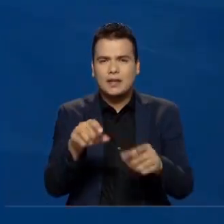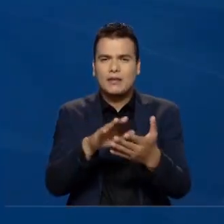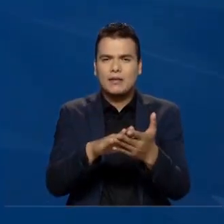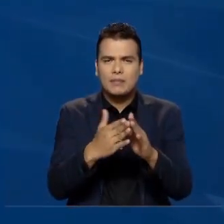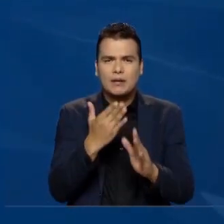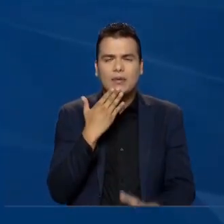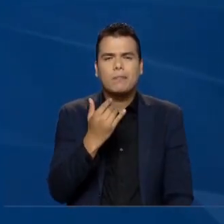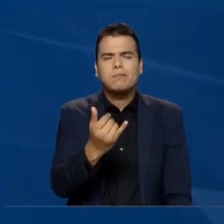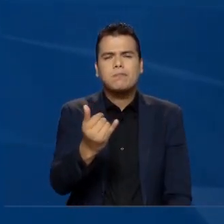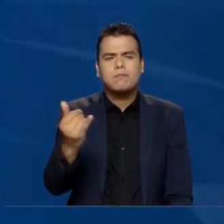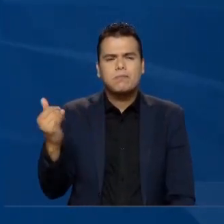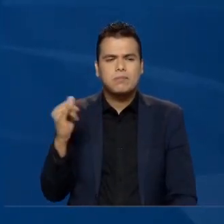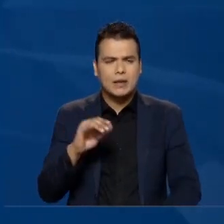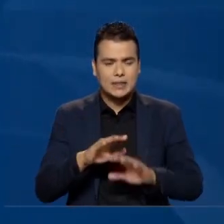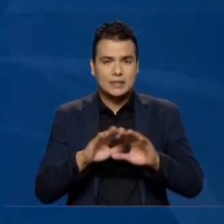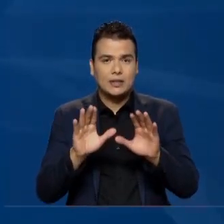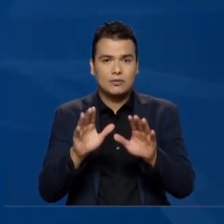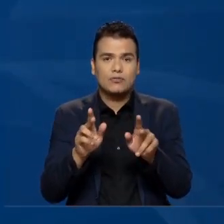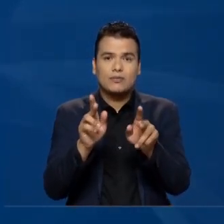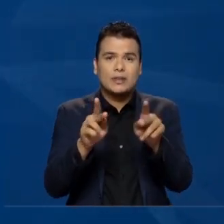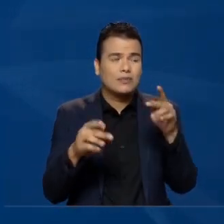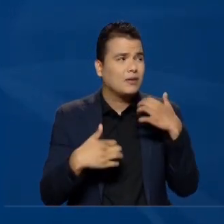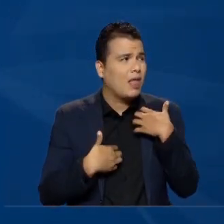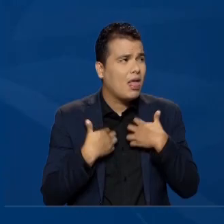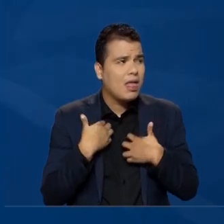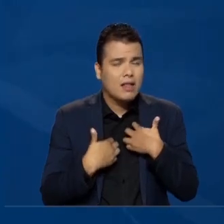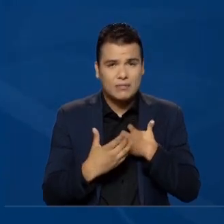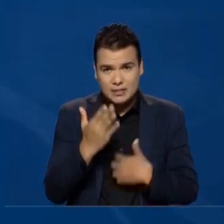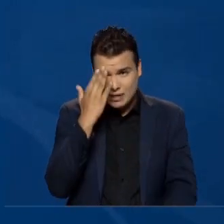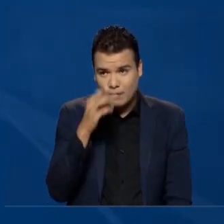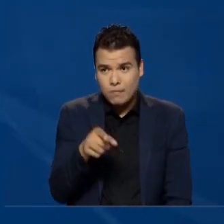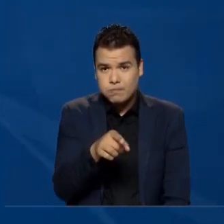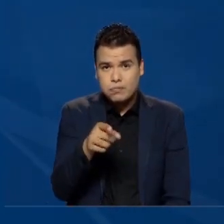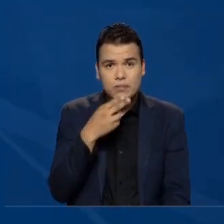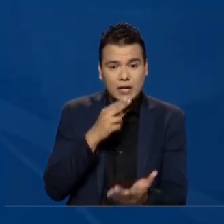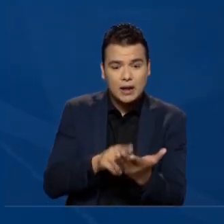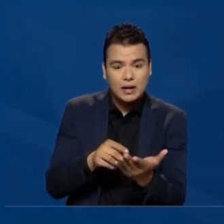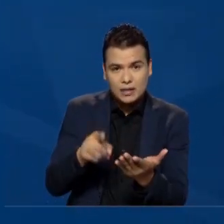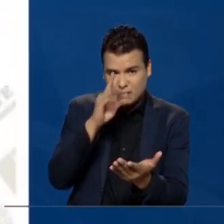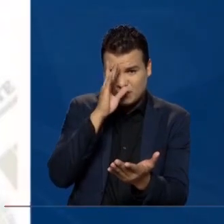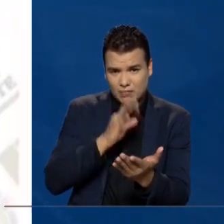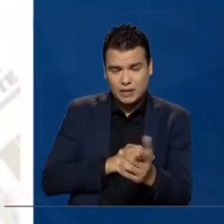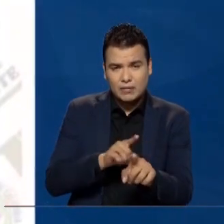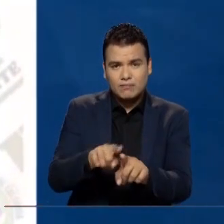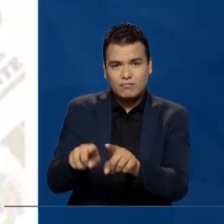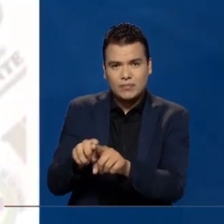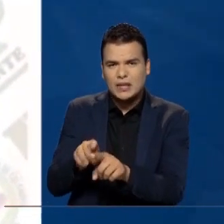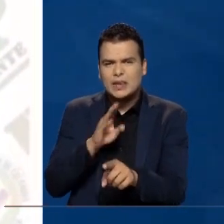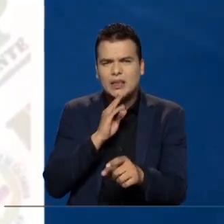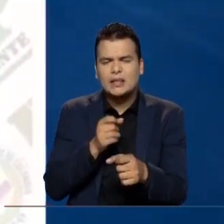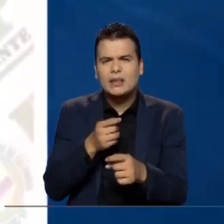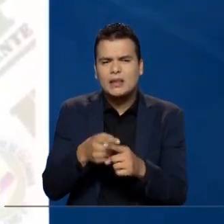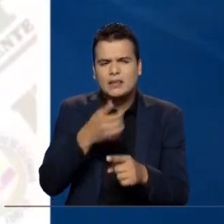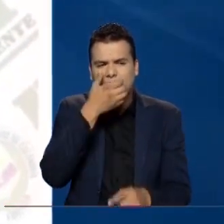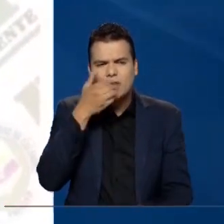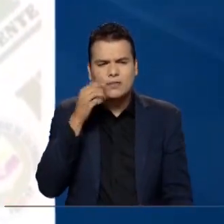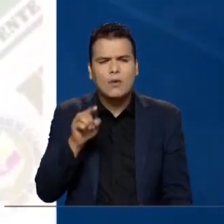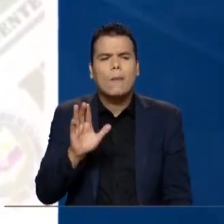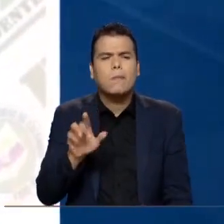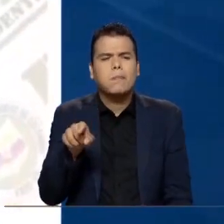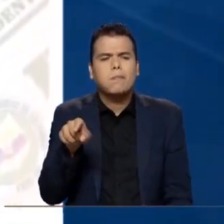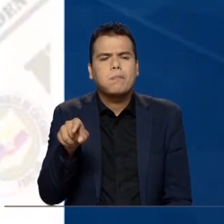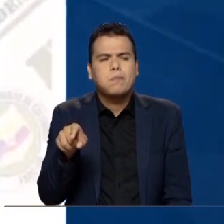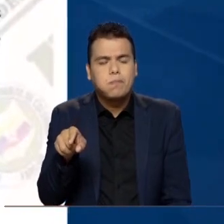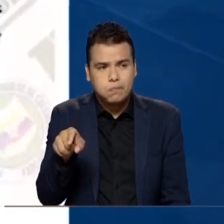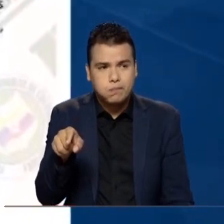del departamento. El temor de la población aumenta por la presencia de panfletos intimidantes firmados por las disidencias de las FARC, anunciando su